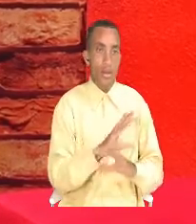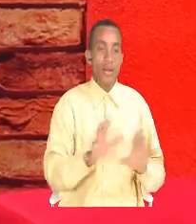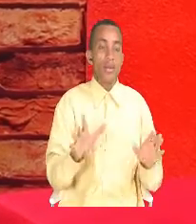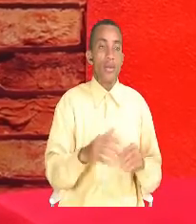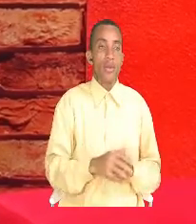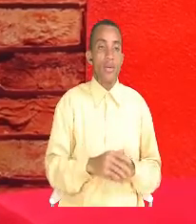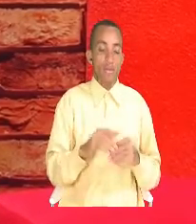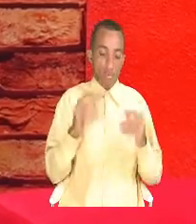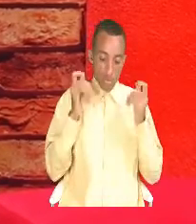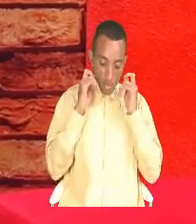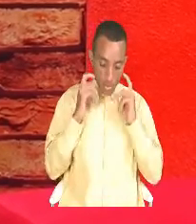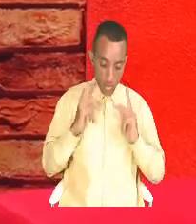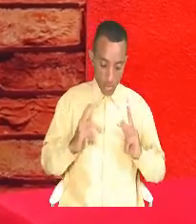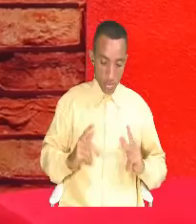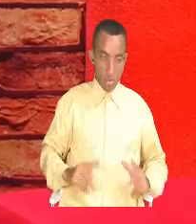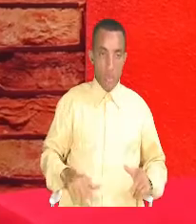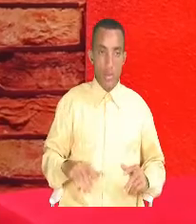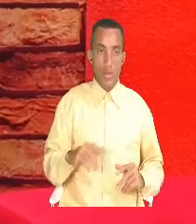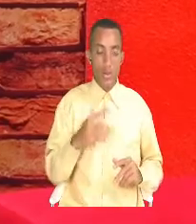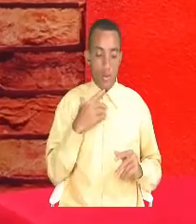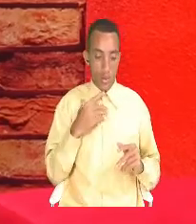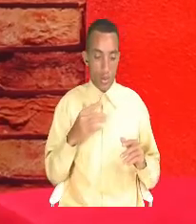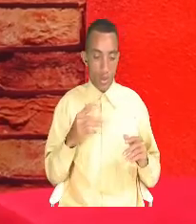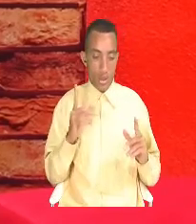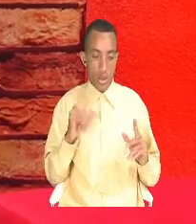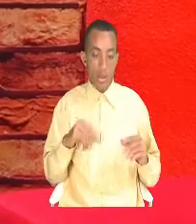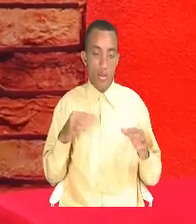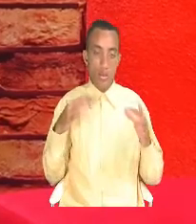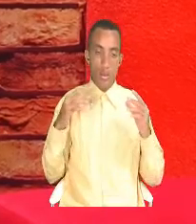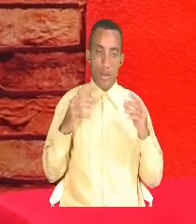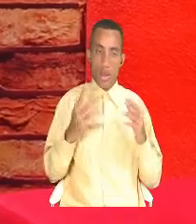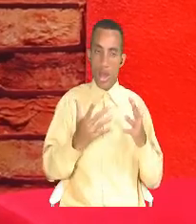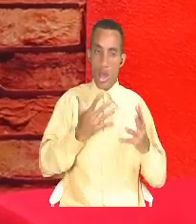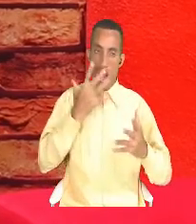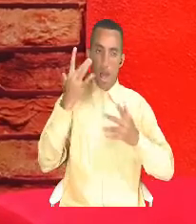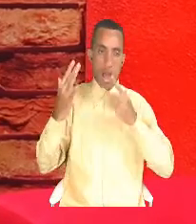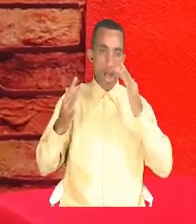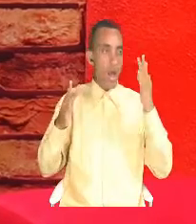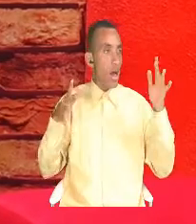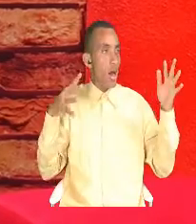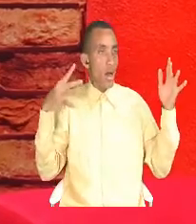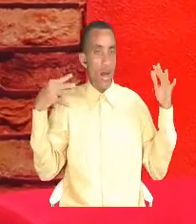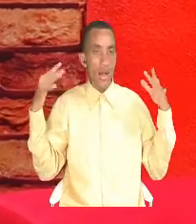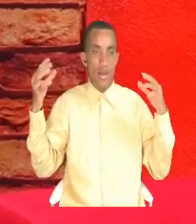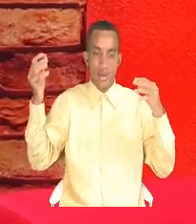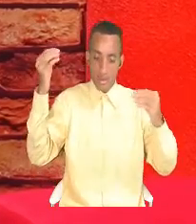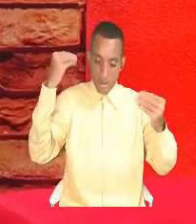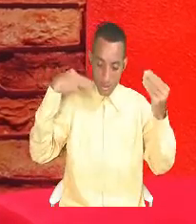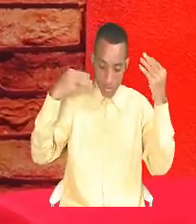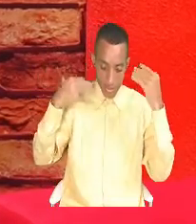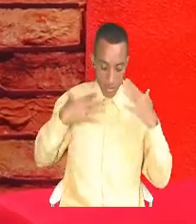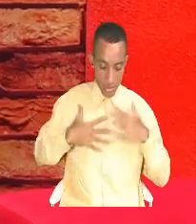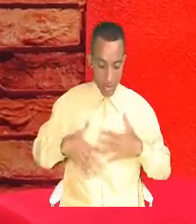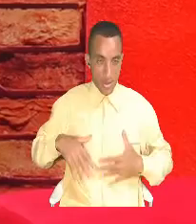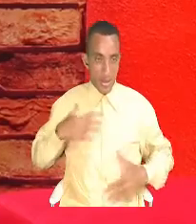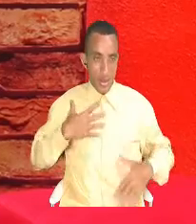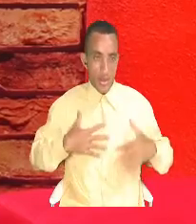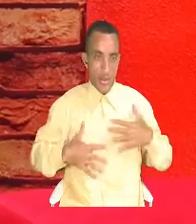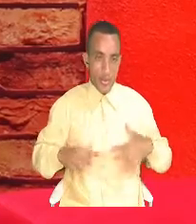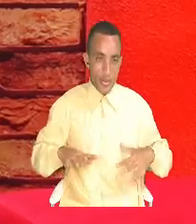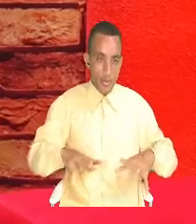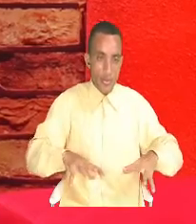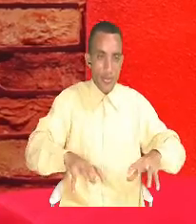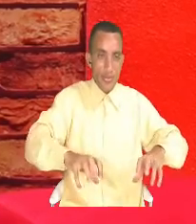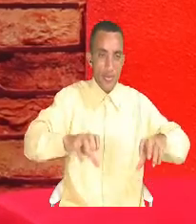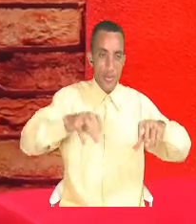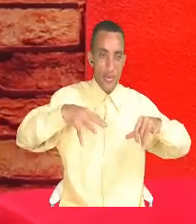rosas, el baño turco se baña en leche y en rosas. Entonces prácticamente lo que hacemos en este ritual es un masaje que